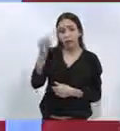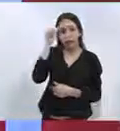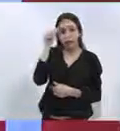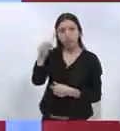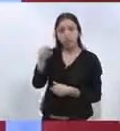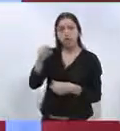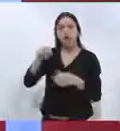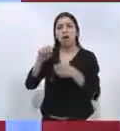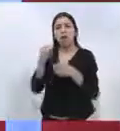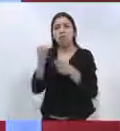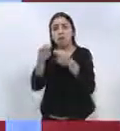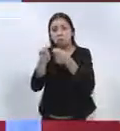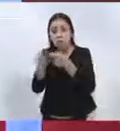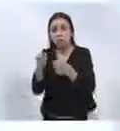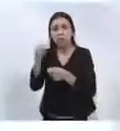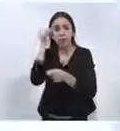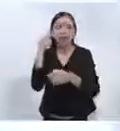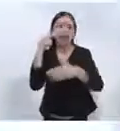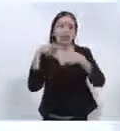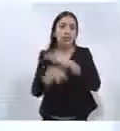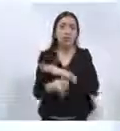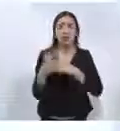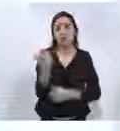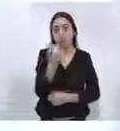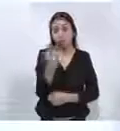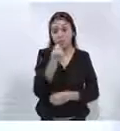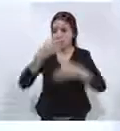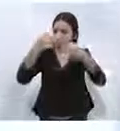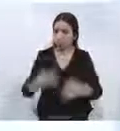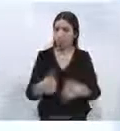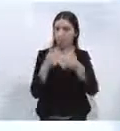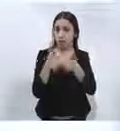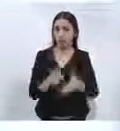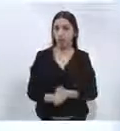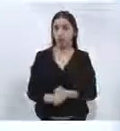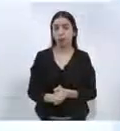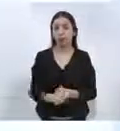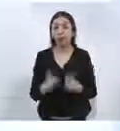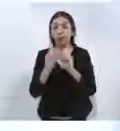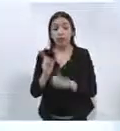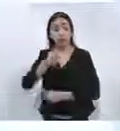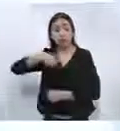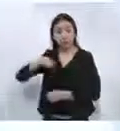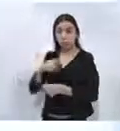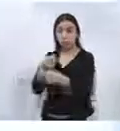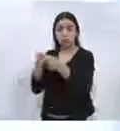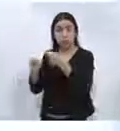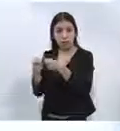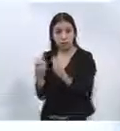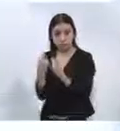fondos sean utilizados de manera transparente. De manera transparente, correcta. Una vez que nosotros damos el crédito,